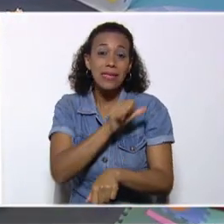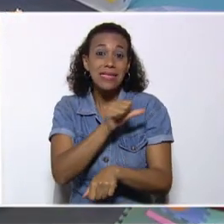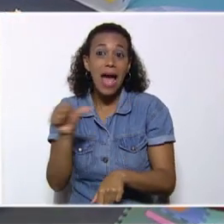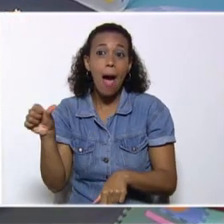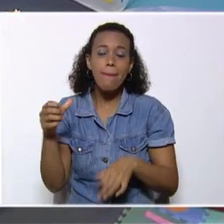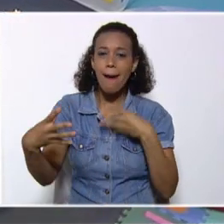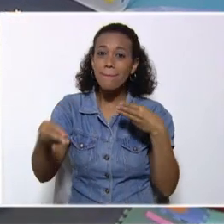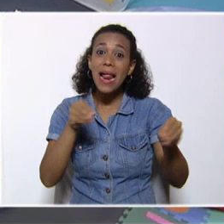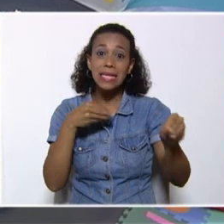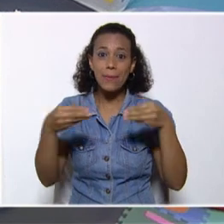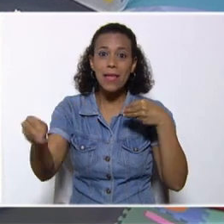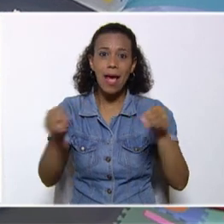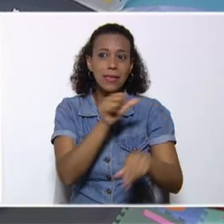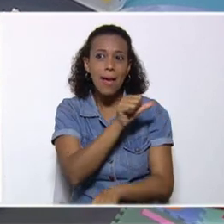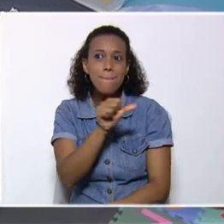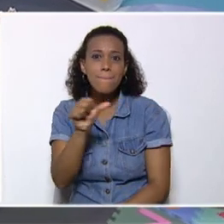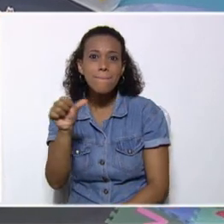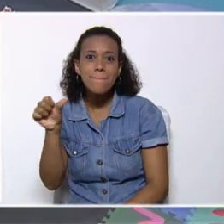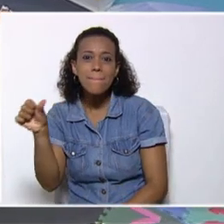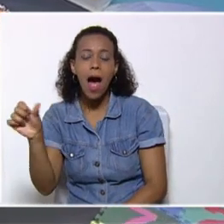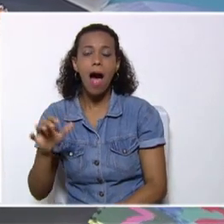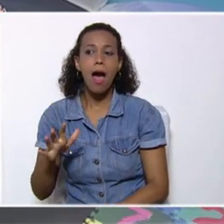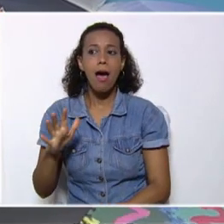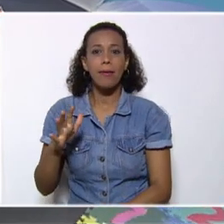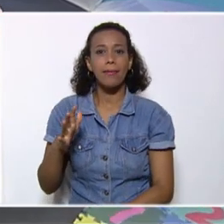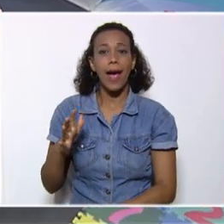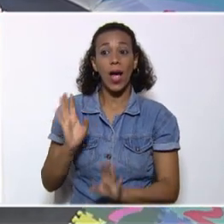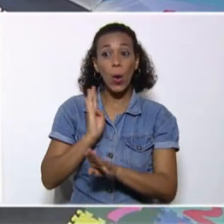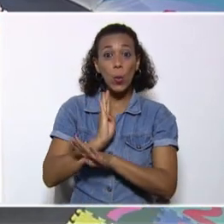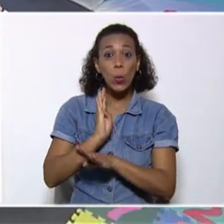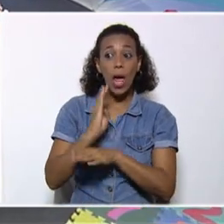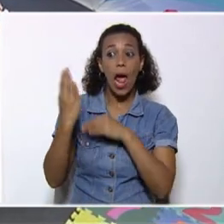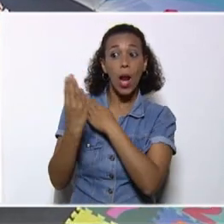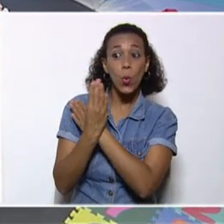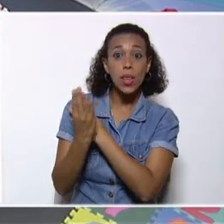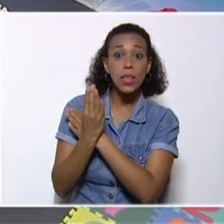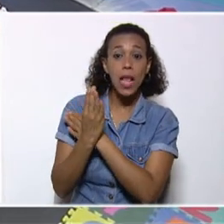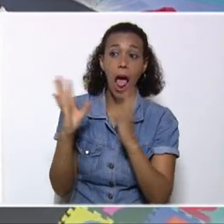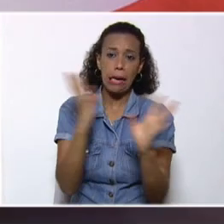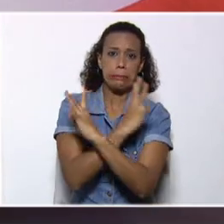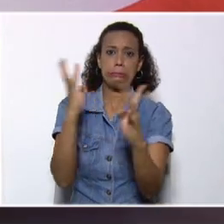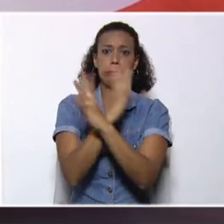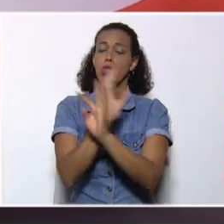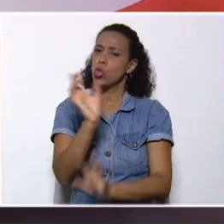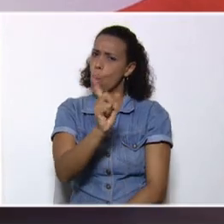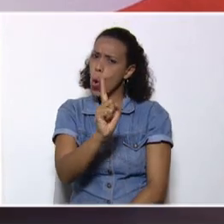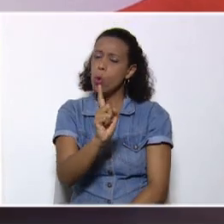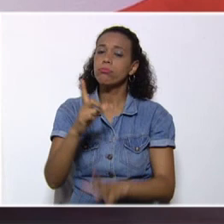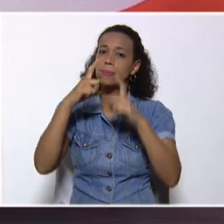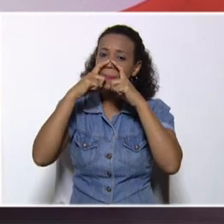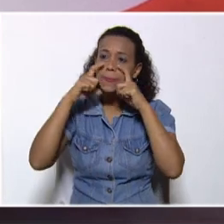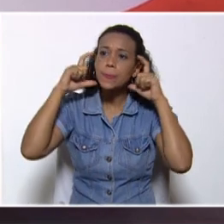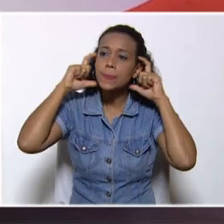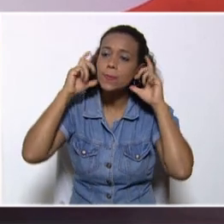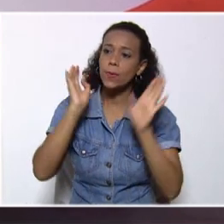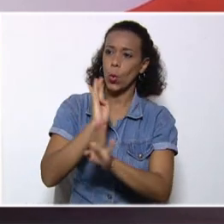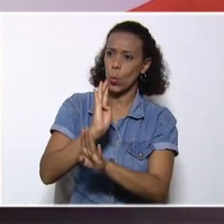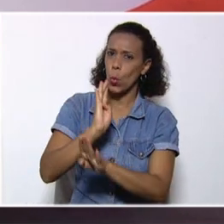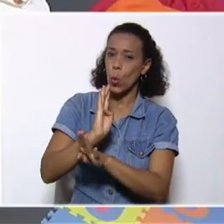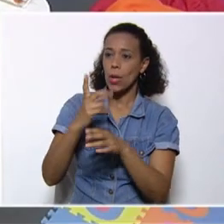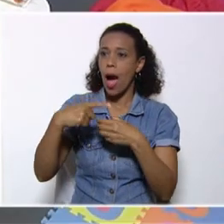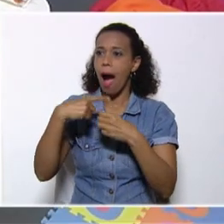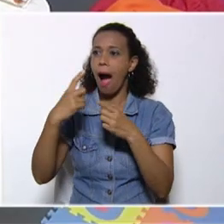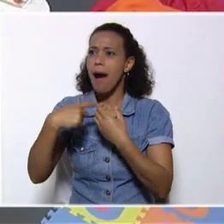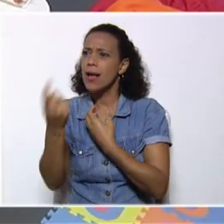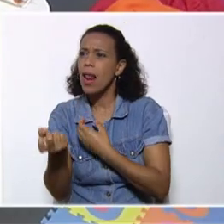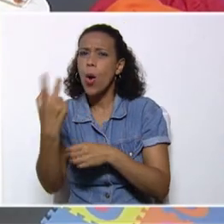semanas de flexibilización, donde nosotros con el cuidado que debemos guardar, podemos salir de casa, ir a